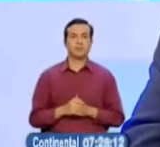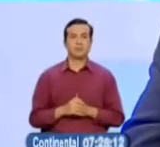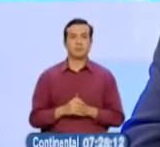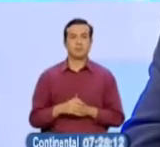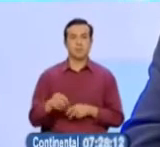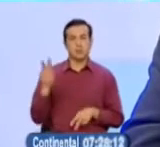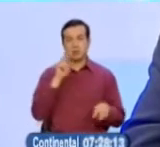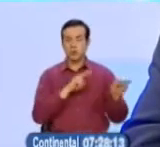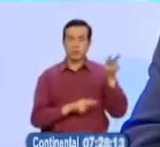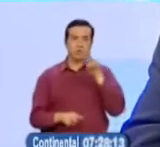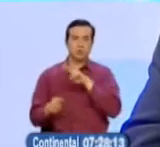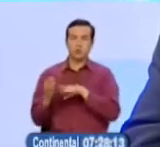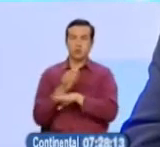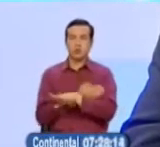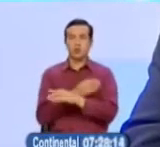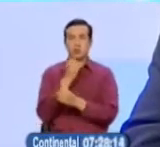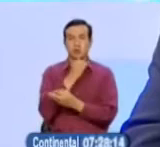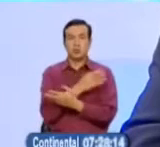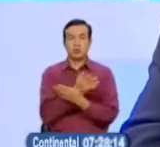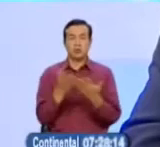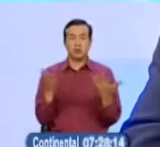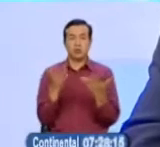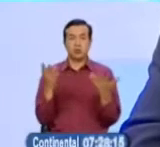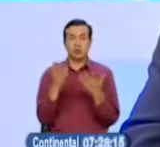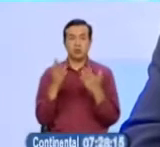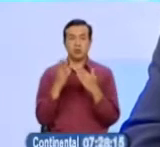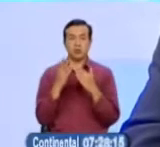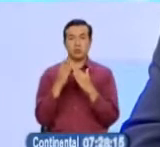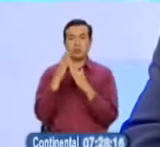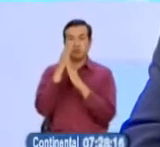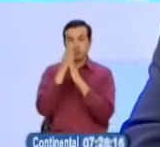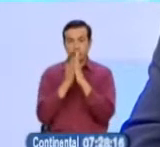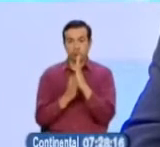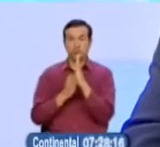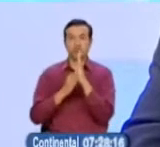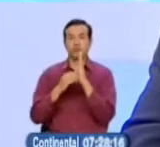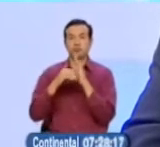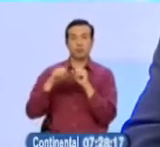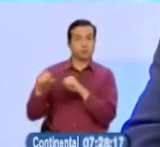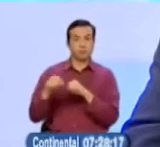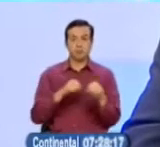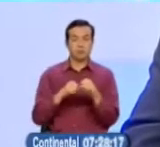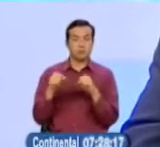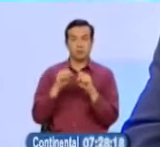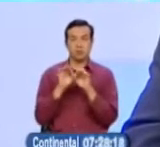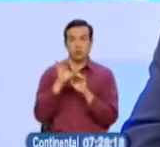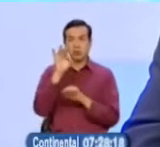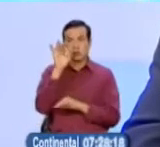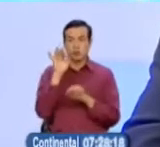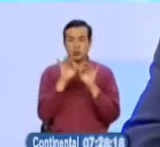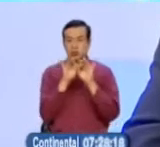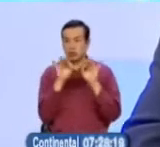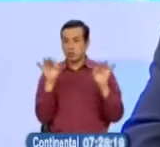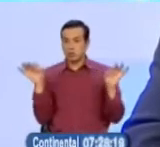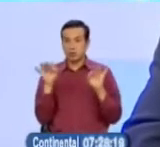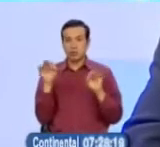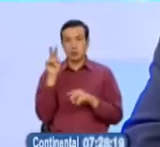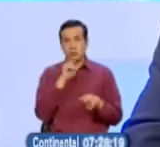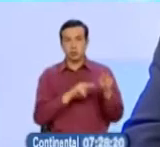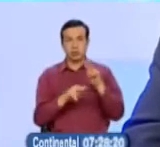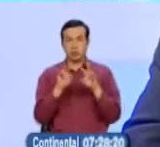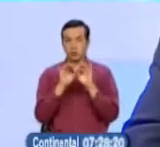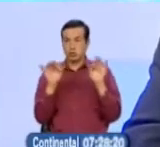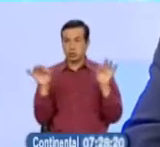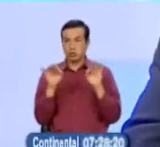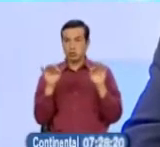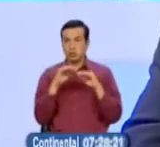una evaluación preliminar no indica que el componente vertical de esa aceleración, porque se mide tanto con un sensor vertical como